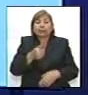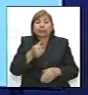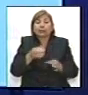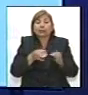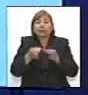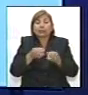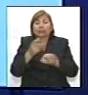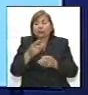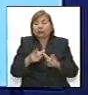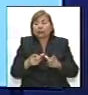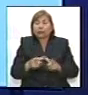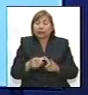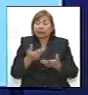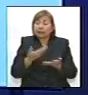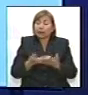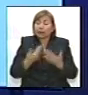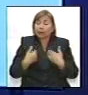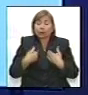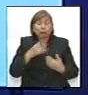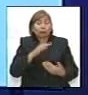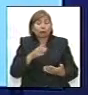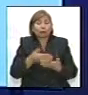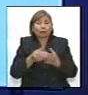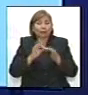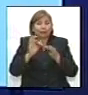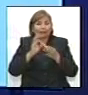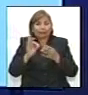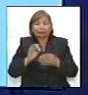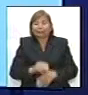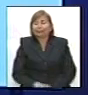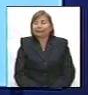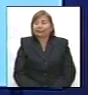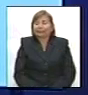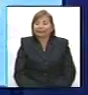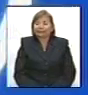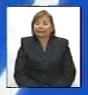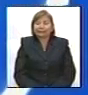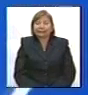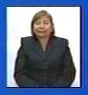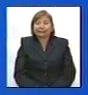esas dependencias. Tenemos todos los detalles en el siguiente informe.